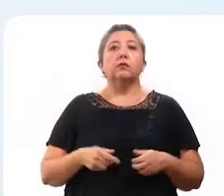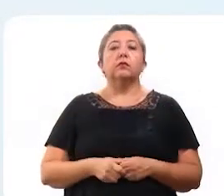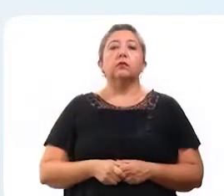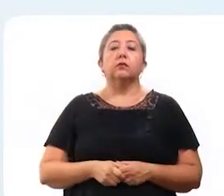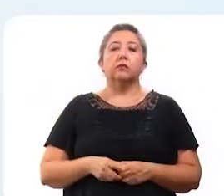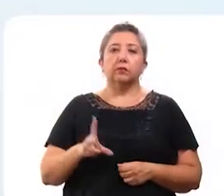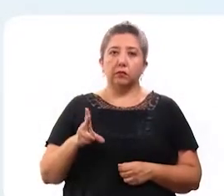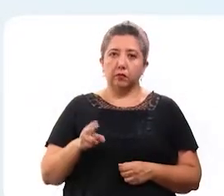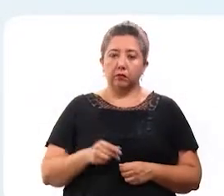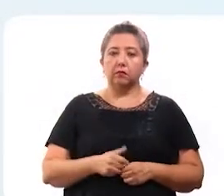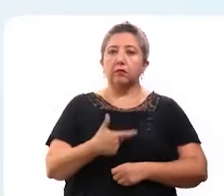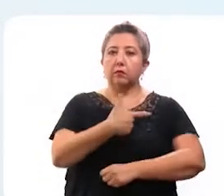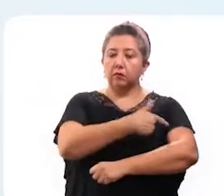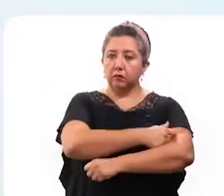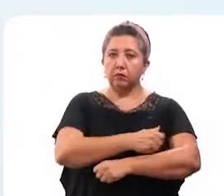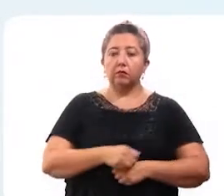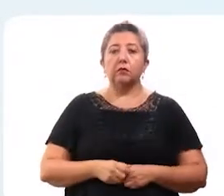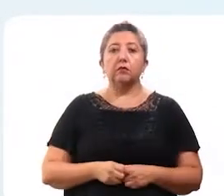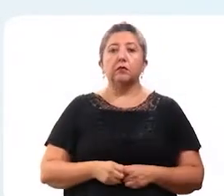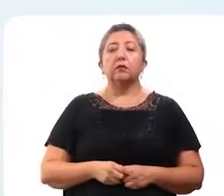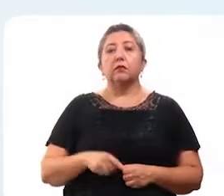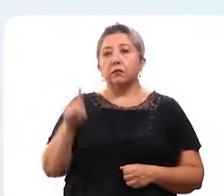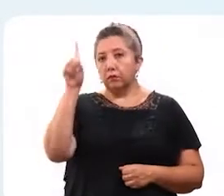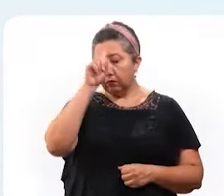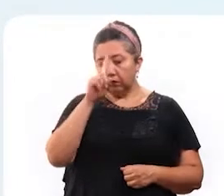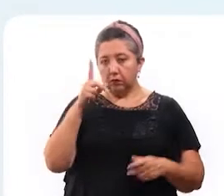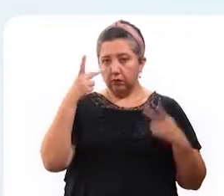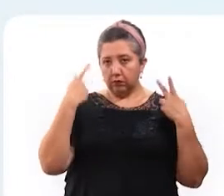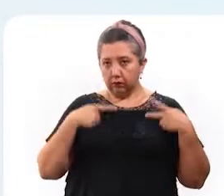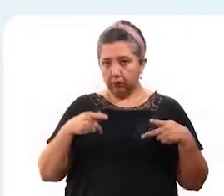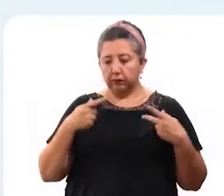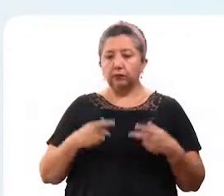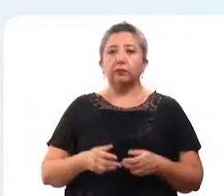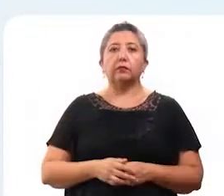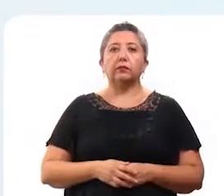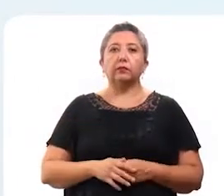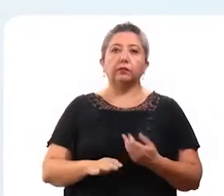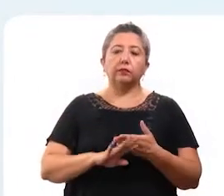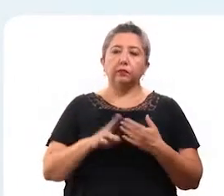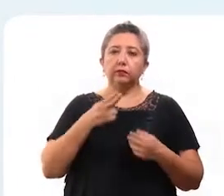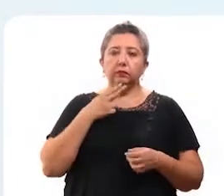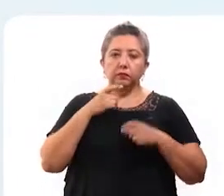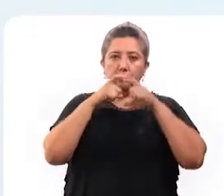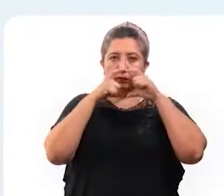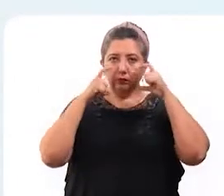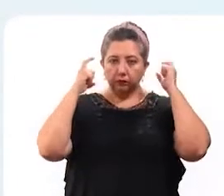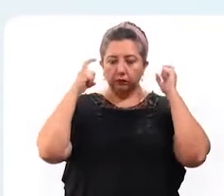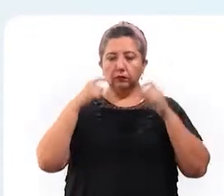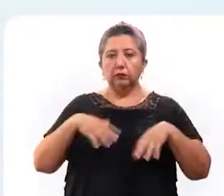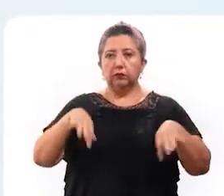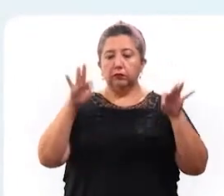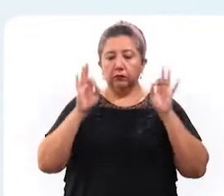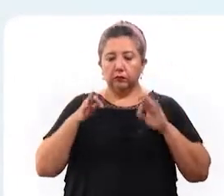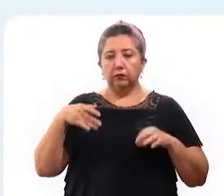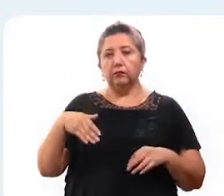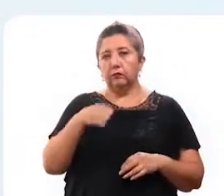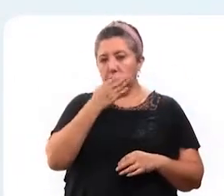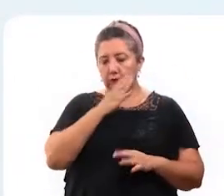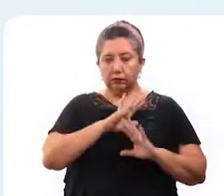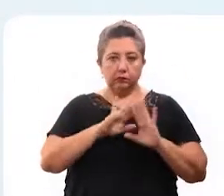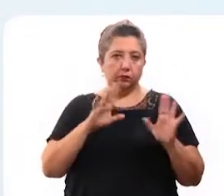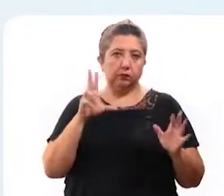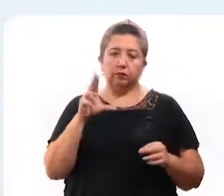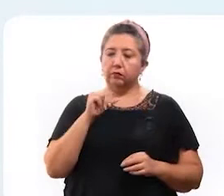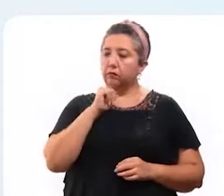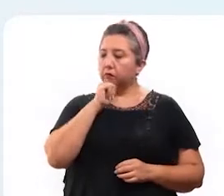población, incluso la vacunada, y se recomienda a la población evitar el uso de cubrebocas de tela o pañoletas, ya